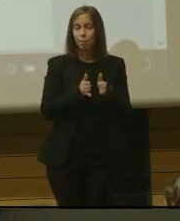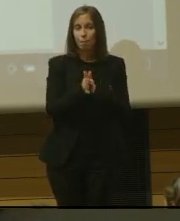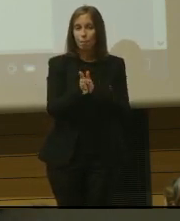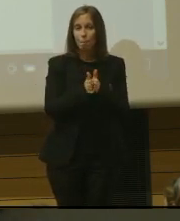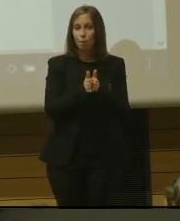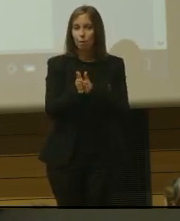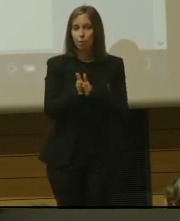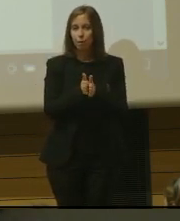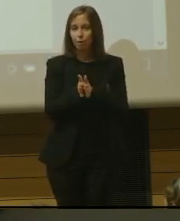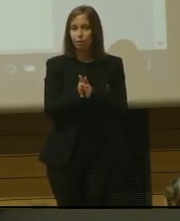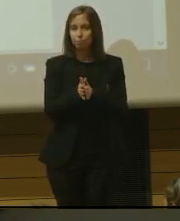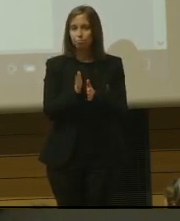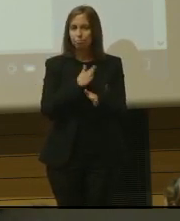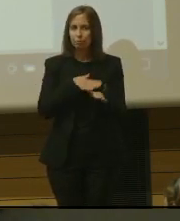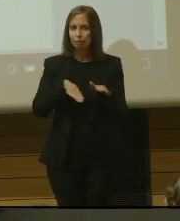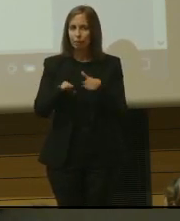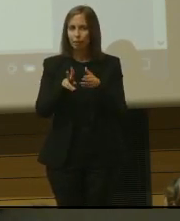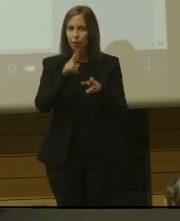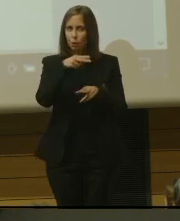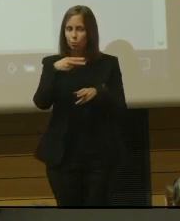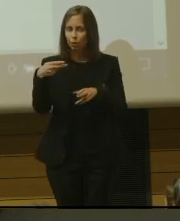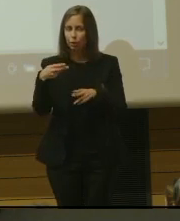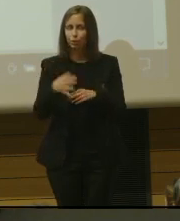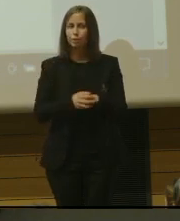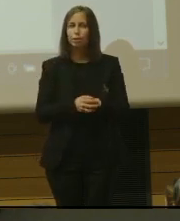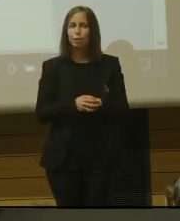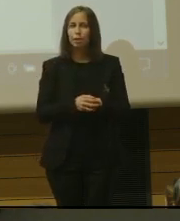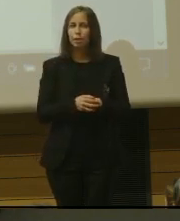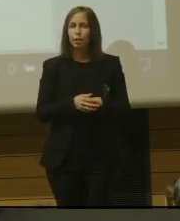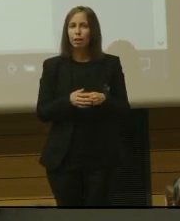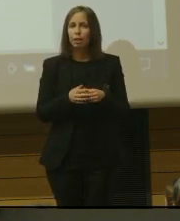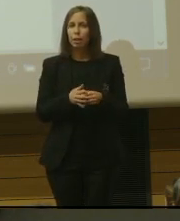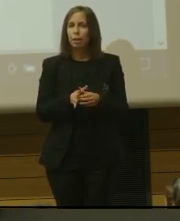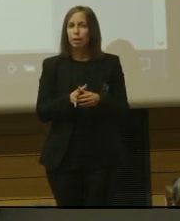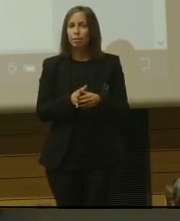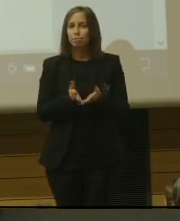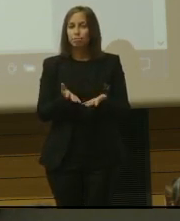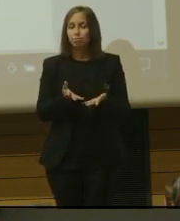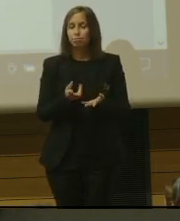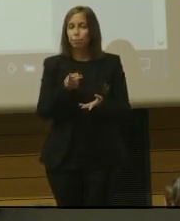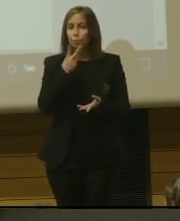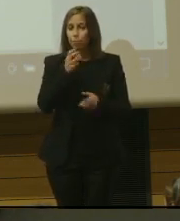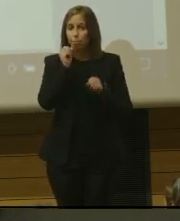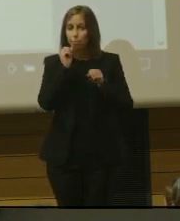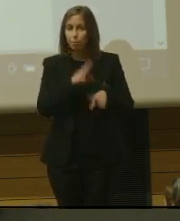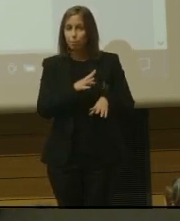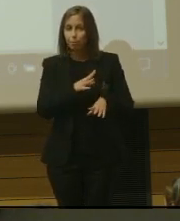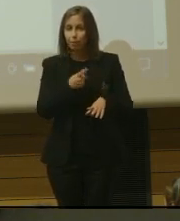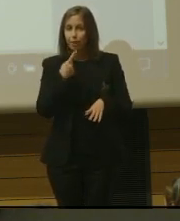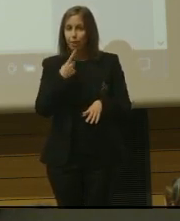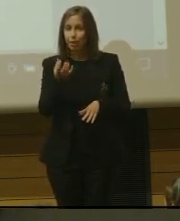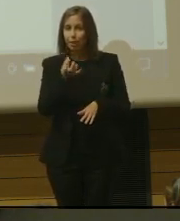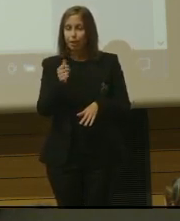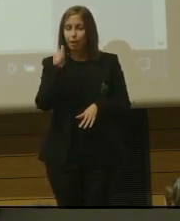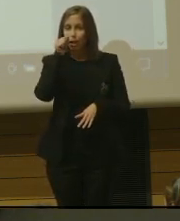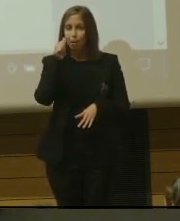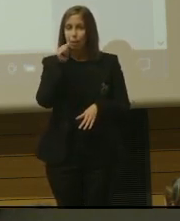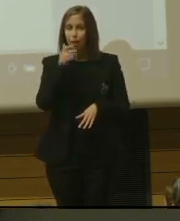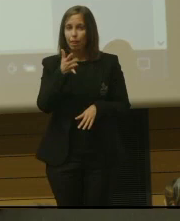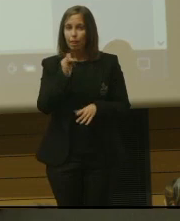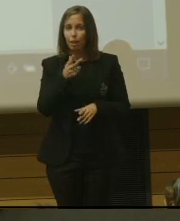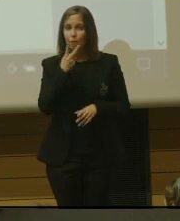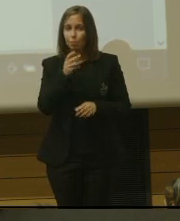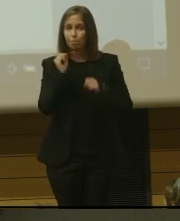estoy adelantando a los resultados, ¿no? Pero que el motivo principal para venir a dejarlo es estoy embarazada. Entonces, una vez ya no lo